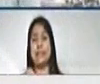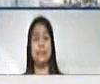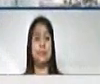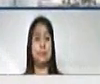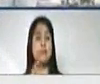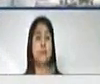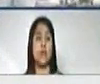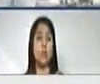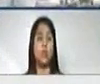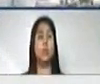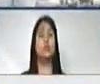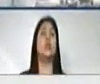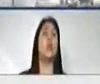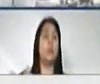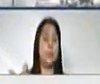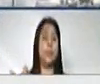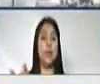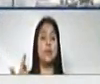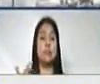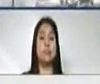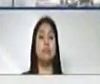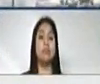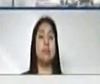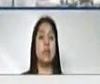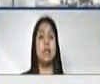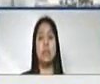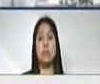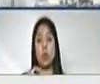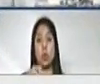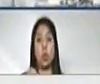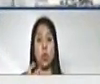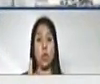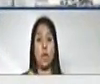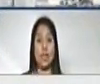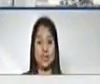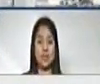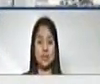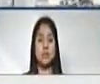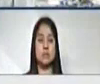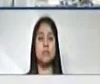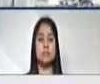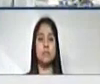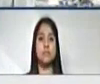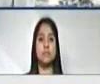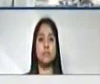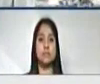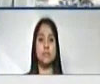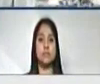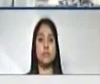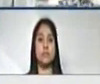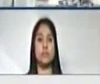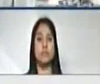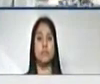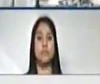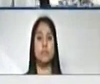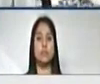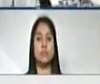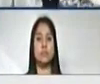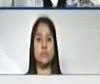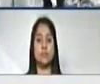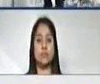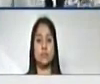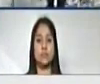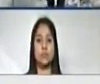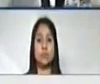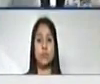virus del COVID-19 en suelo guatemalteco. Las cifras son alarmantes y lamentablemente crece también todos los días el número de